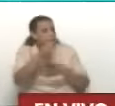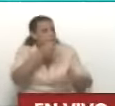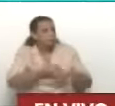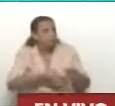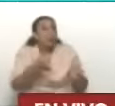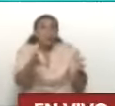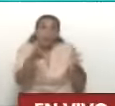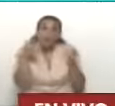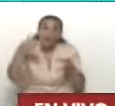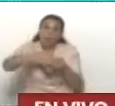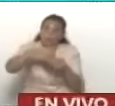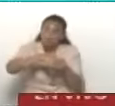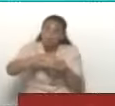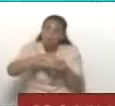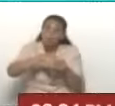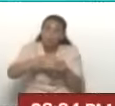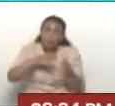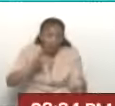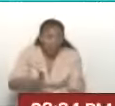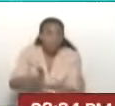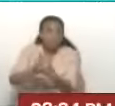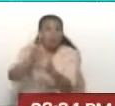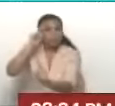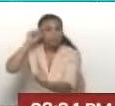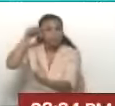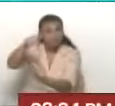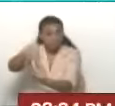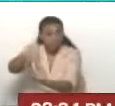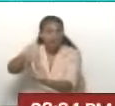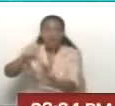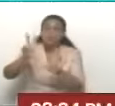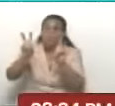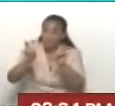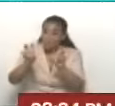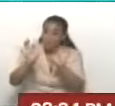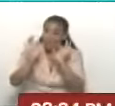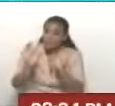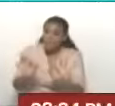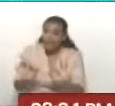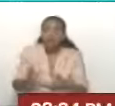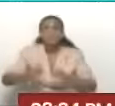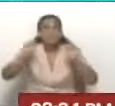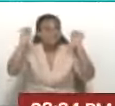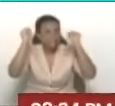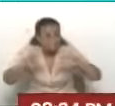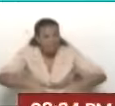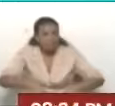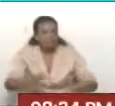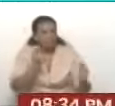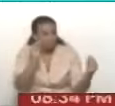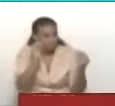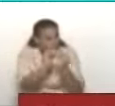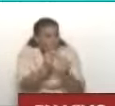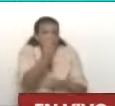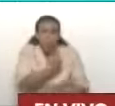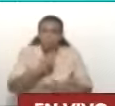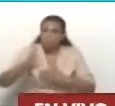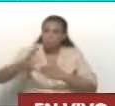cuando gane las elecciones nos vamos a abocar a esos temas. Y de hecho, pues, lo